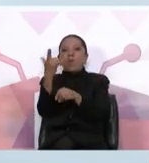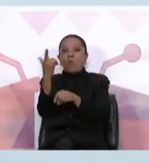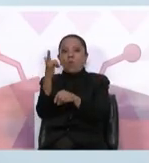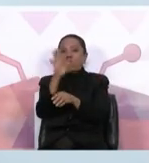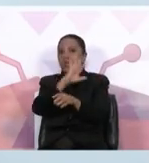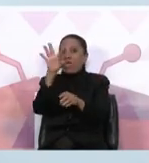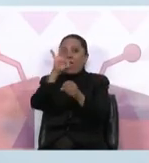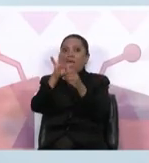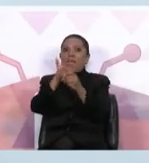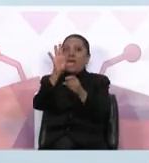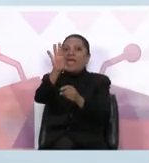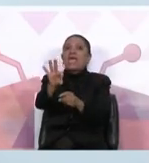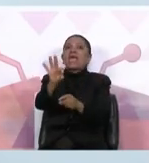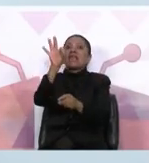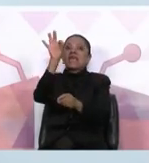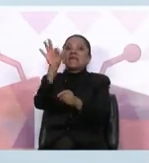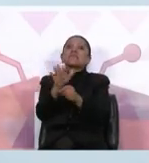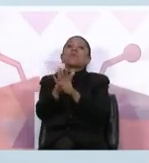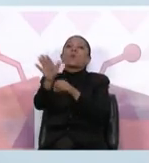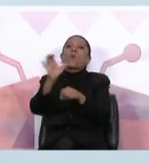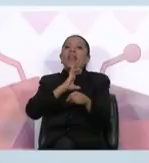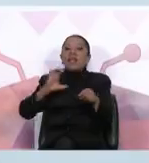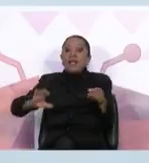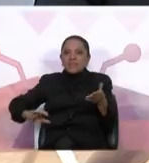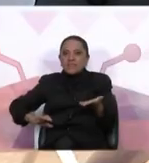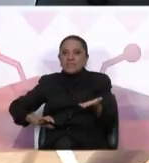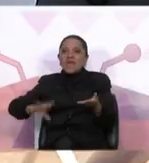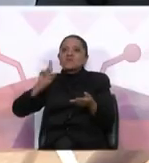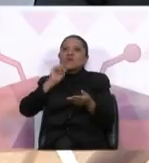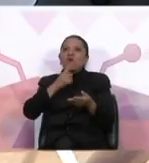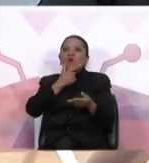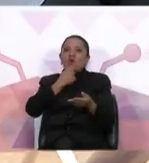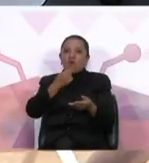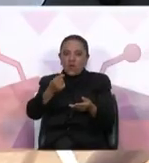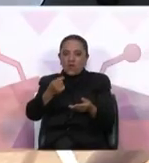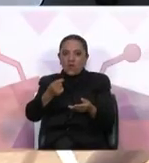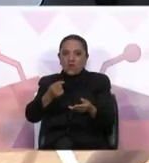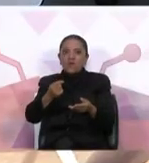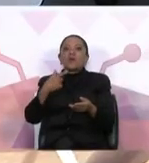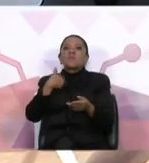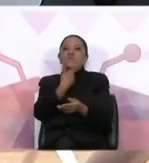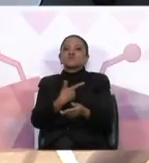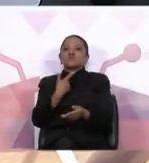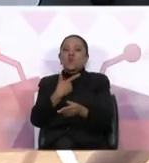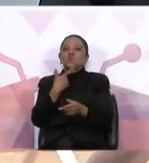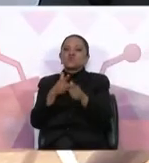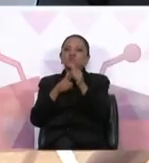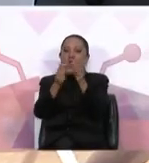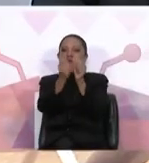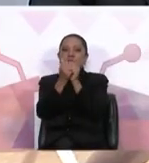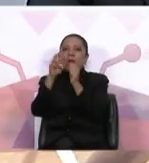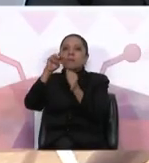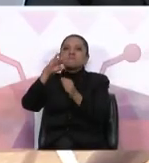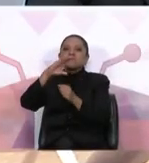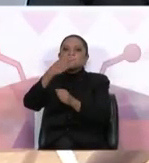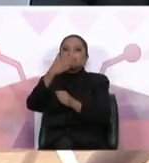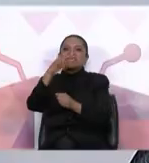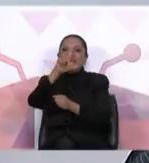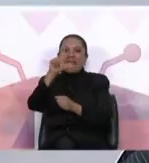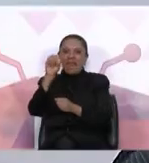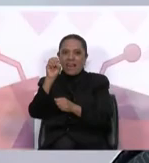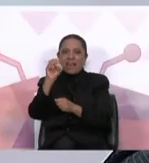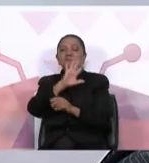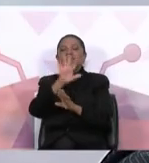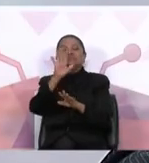gobernador o la gobernadora de nuestra entidad morelense beach era un gusto haber estado contigo esta noche para mí también ha sido un placer de esa forma llegamos al final